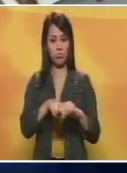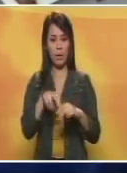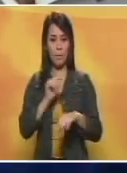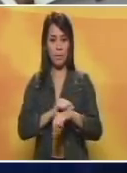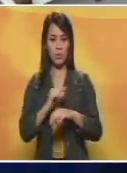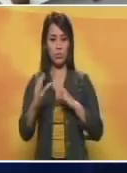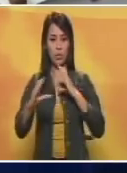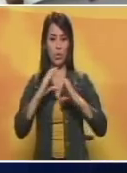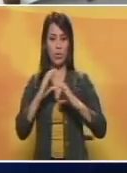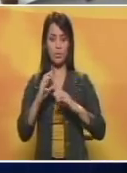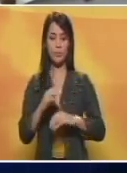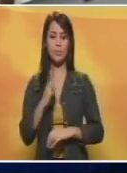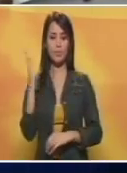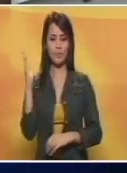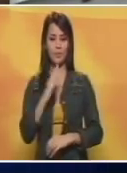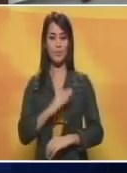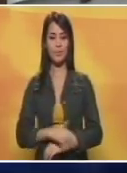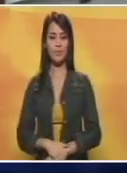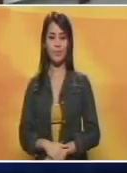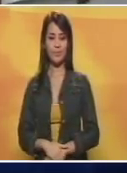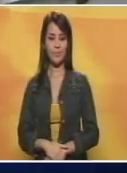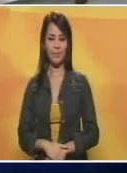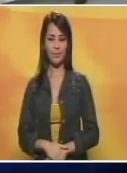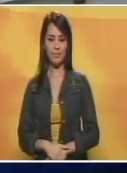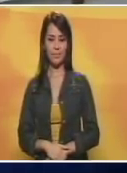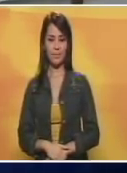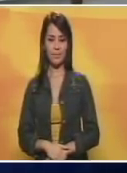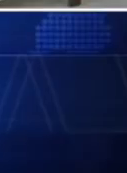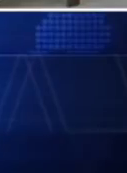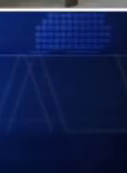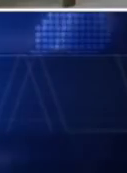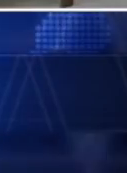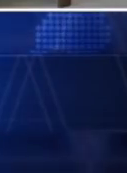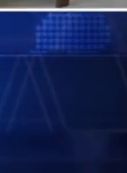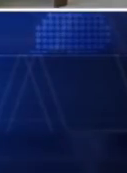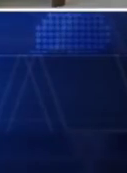minutos de la entrevista venevisión nos aparte que venimos